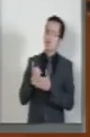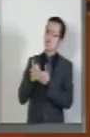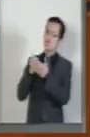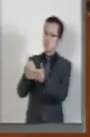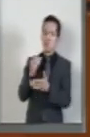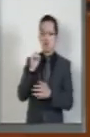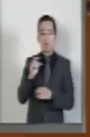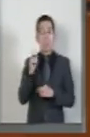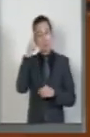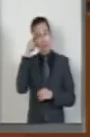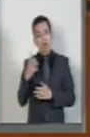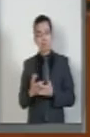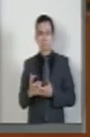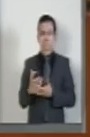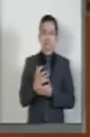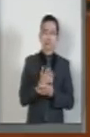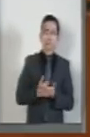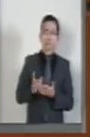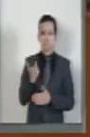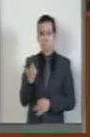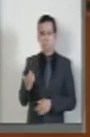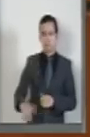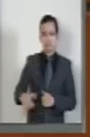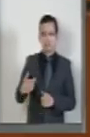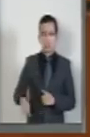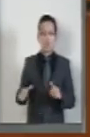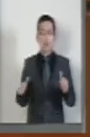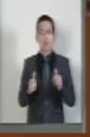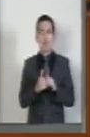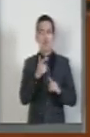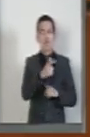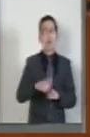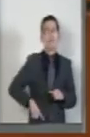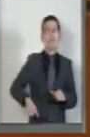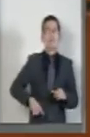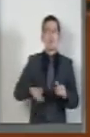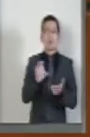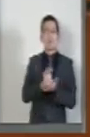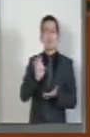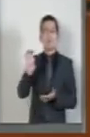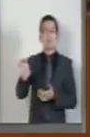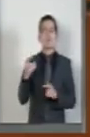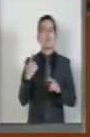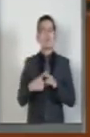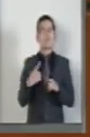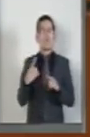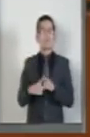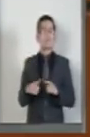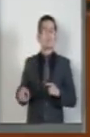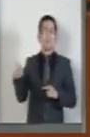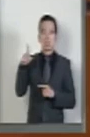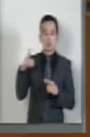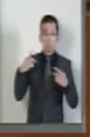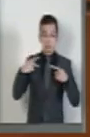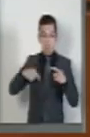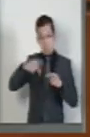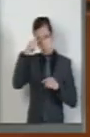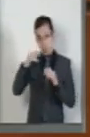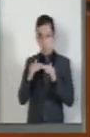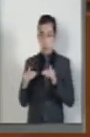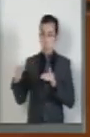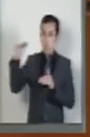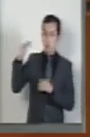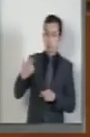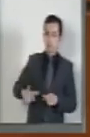una palabra, al amparo del poder público. La élite mexicana es corrupta y así